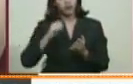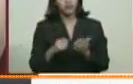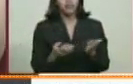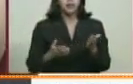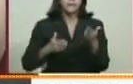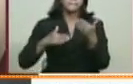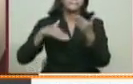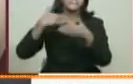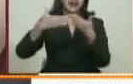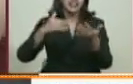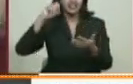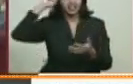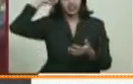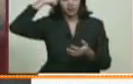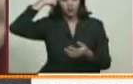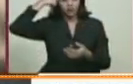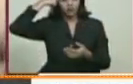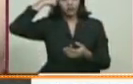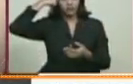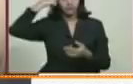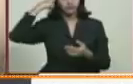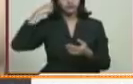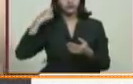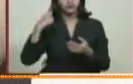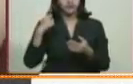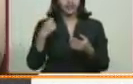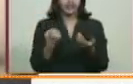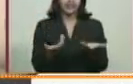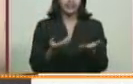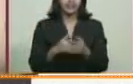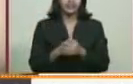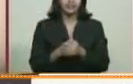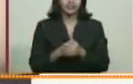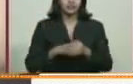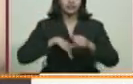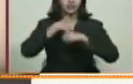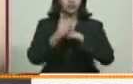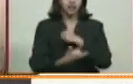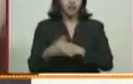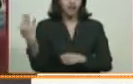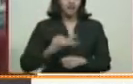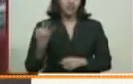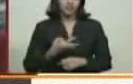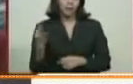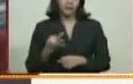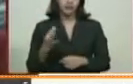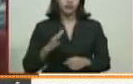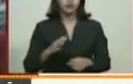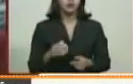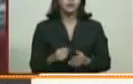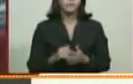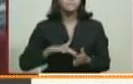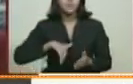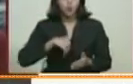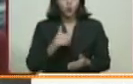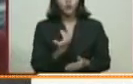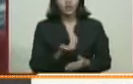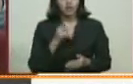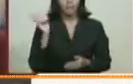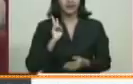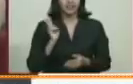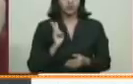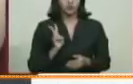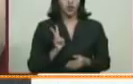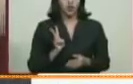hecho de la anécdota, es que estaba el plan de que efectivamente pudiera Venezuela ser ocupada por la